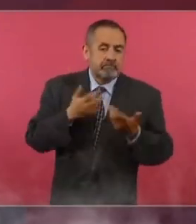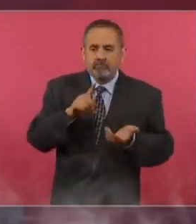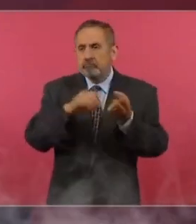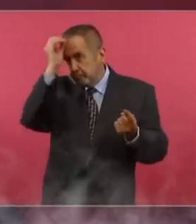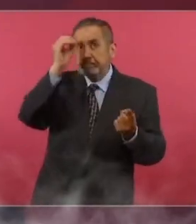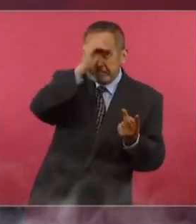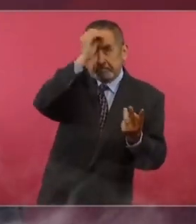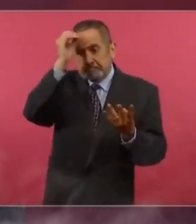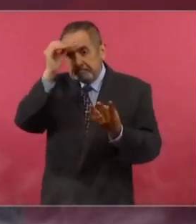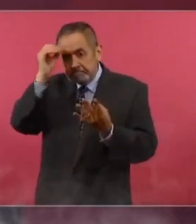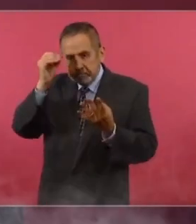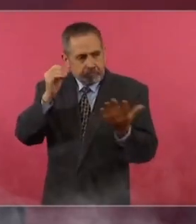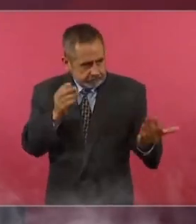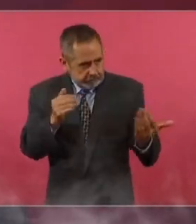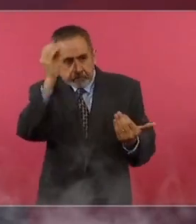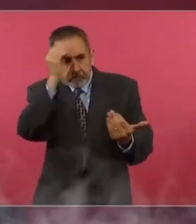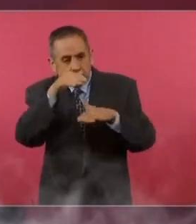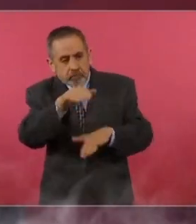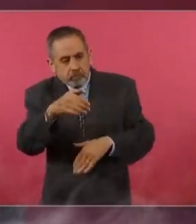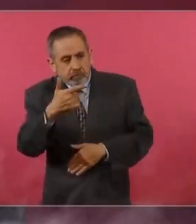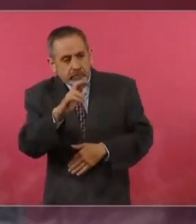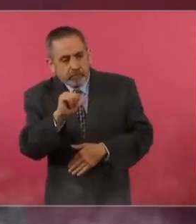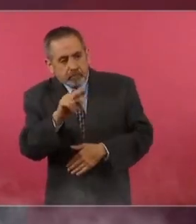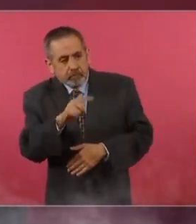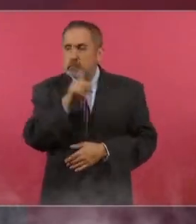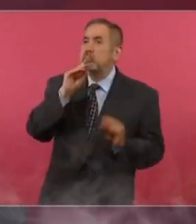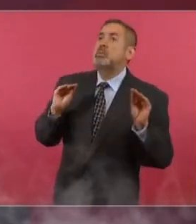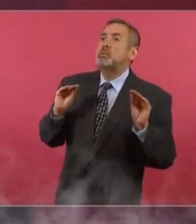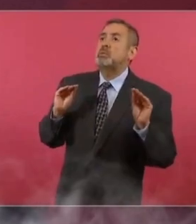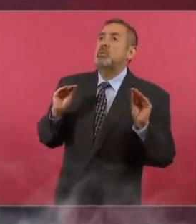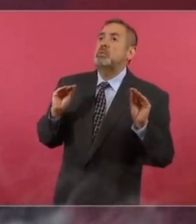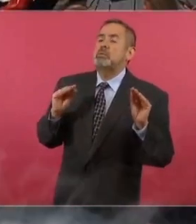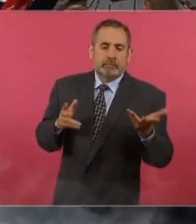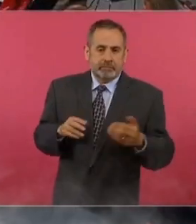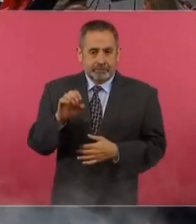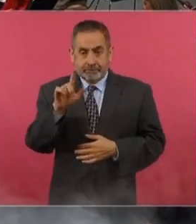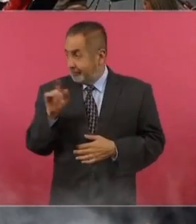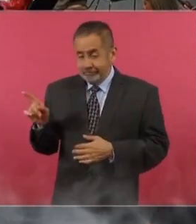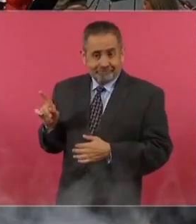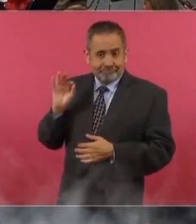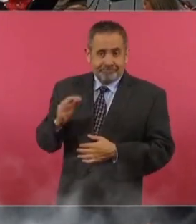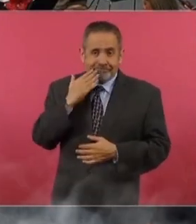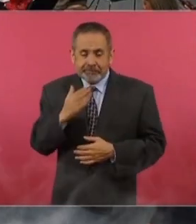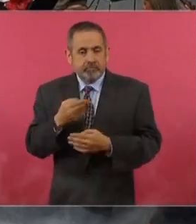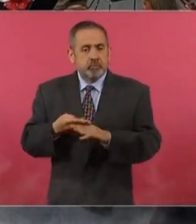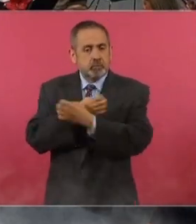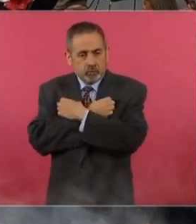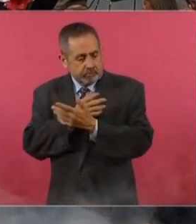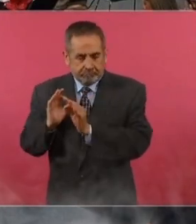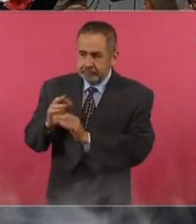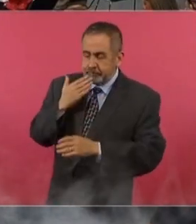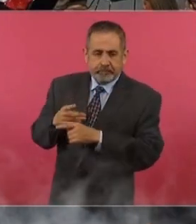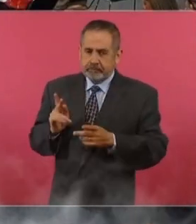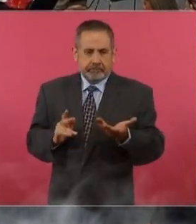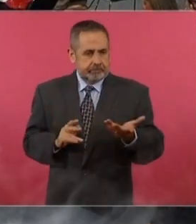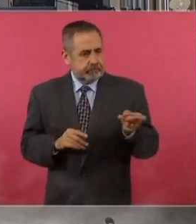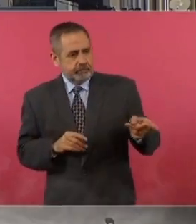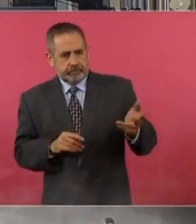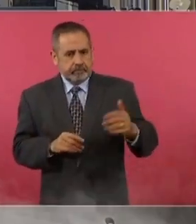opina de todo, pero de eso se queda callado. Elizabeth es muy educada, muy correcta, pero